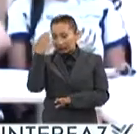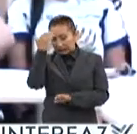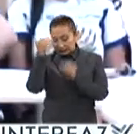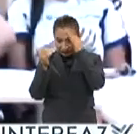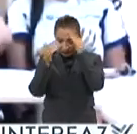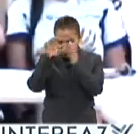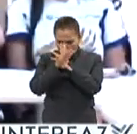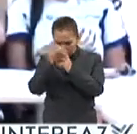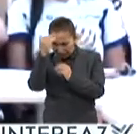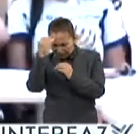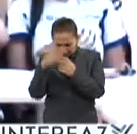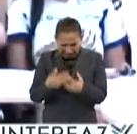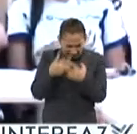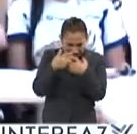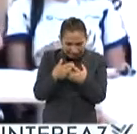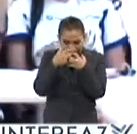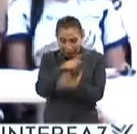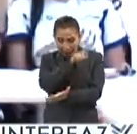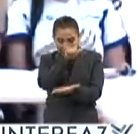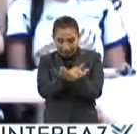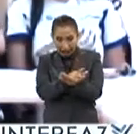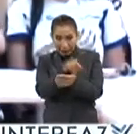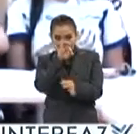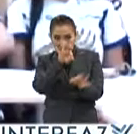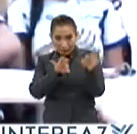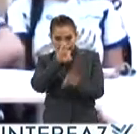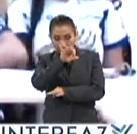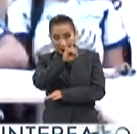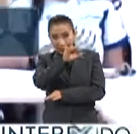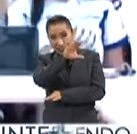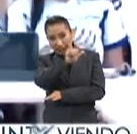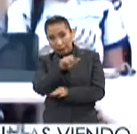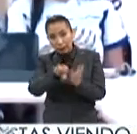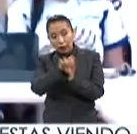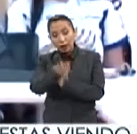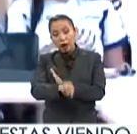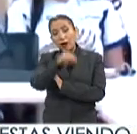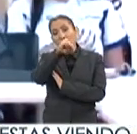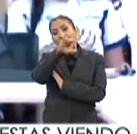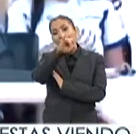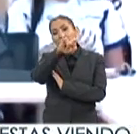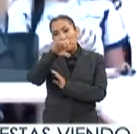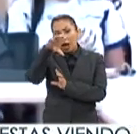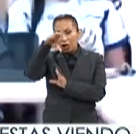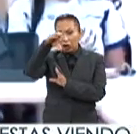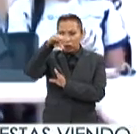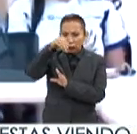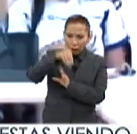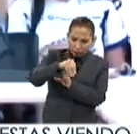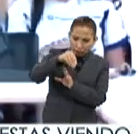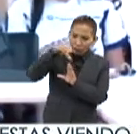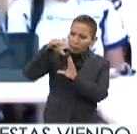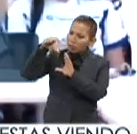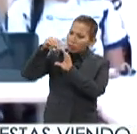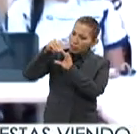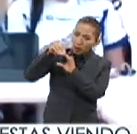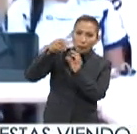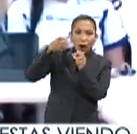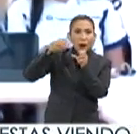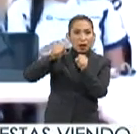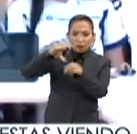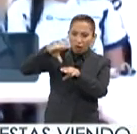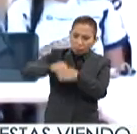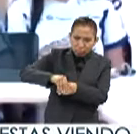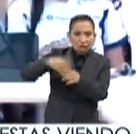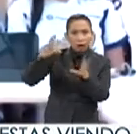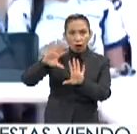como leyes físicas, por ejemplo, el mecanismo de agarrar las pinzas, pues teníamos que ejercer cierta presión